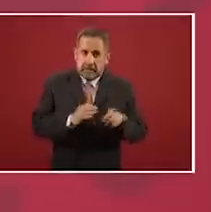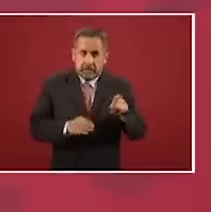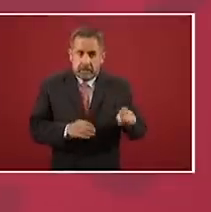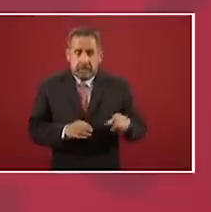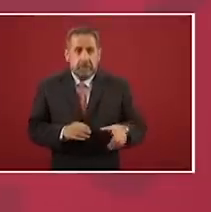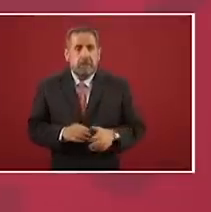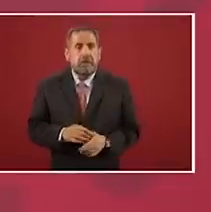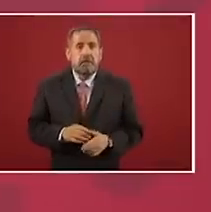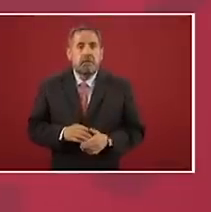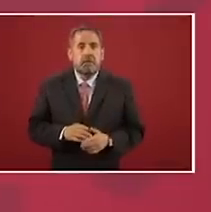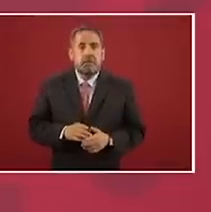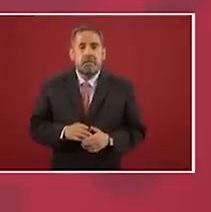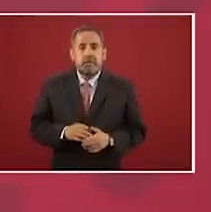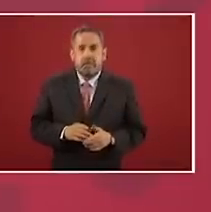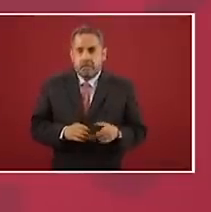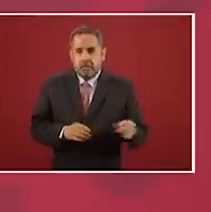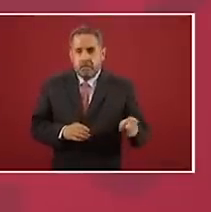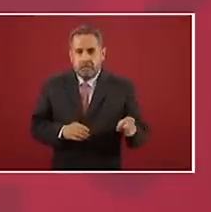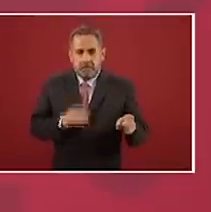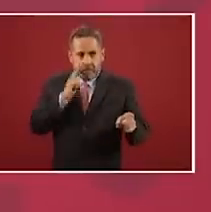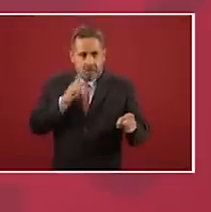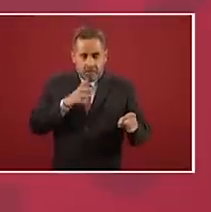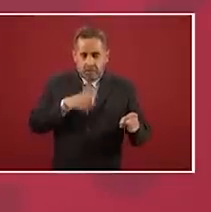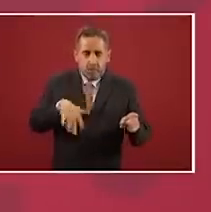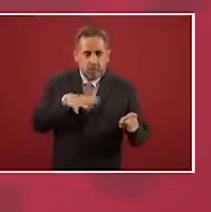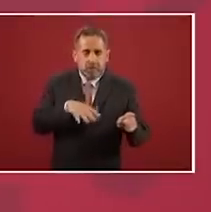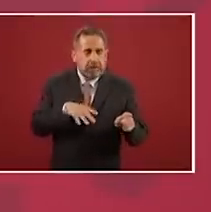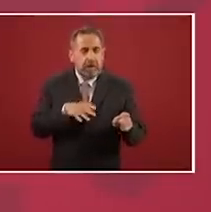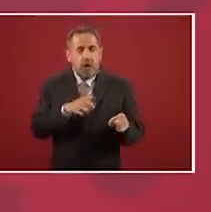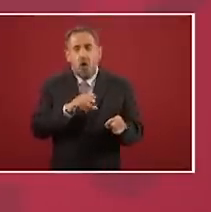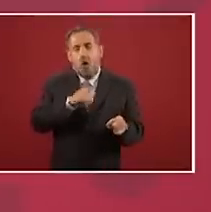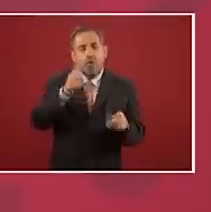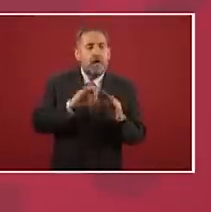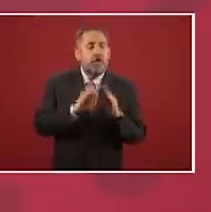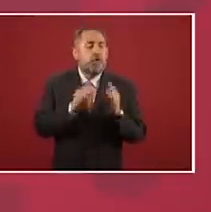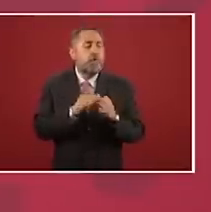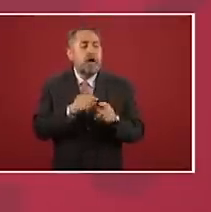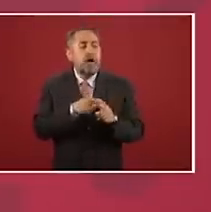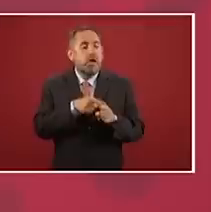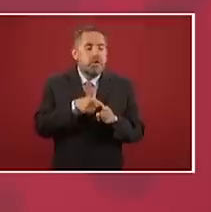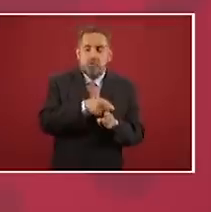se busque otro trazo.